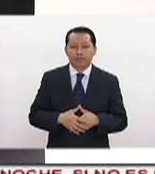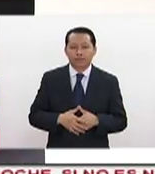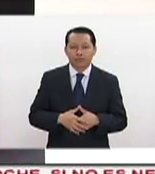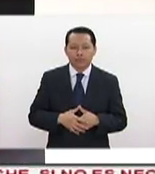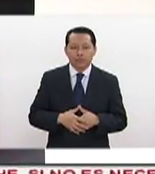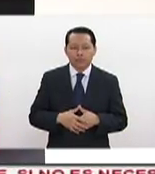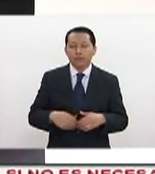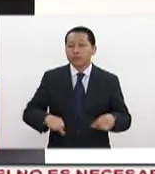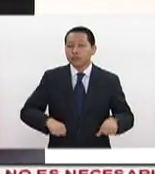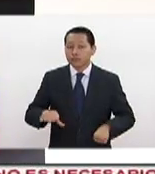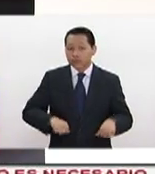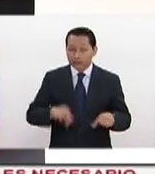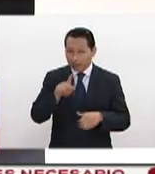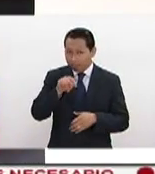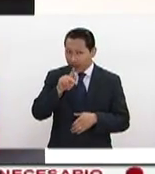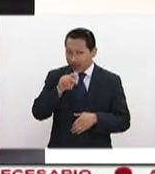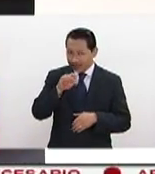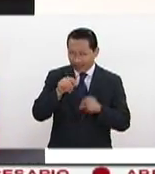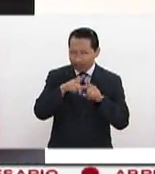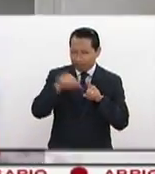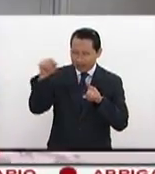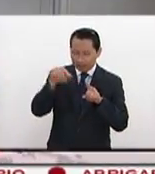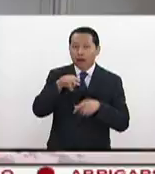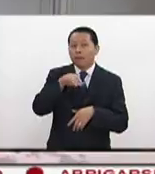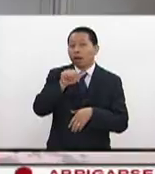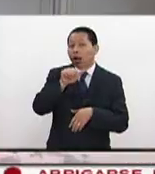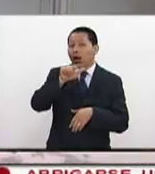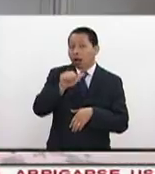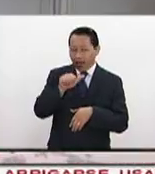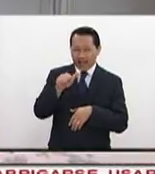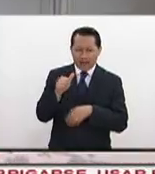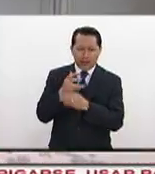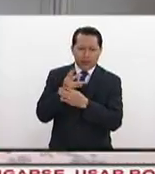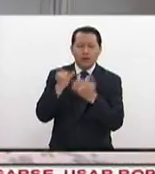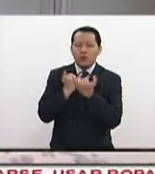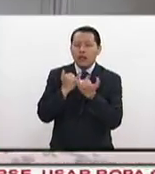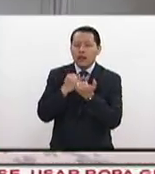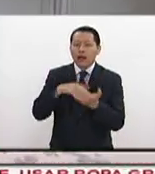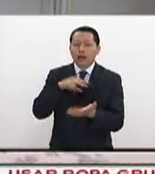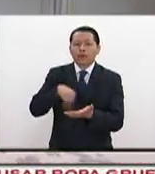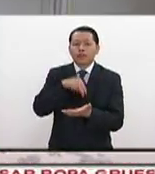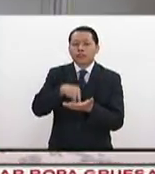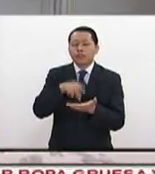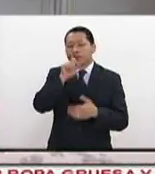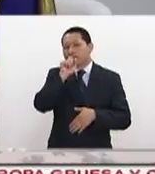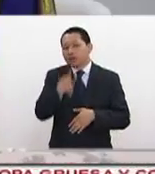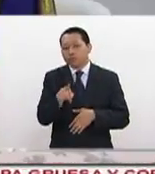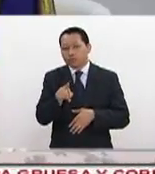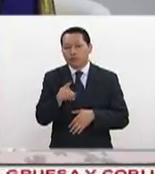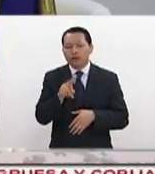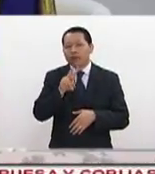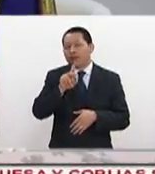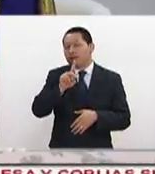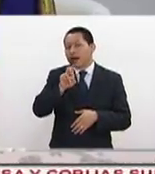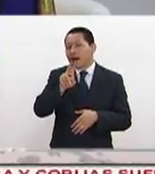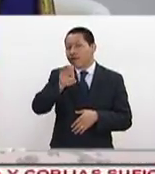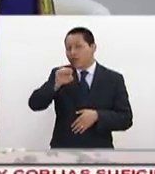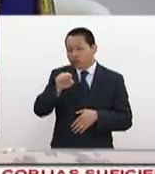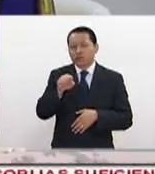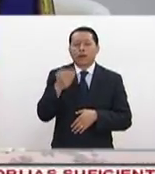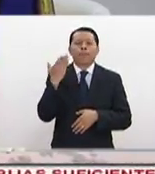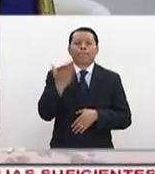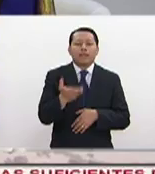La activista pakistaní y Premio Nobel de la Paz Malala Yousafzai también intervino en el Foro Económico Mundial de Davos, donde pidió a